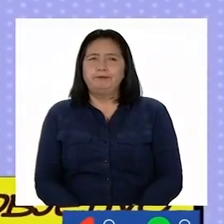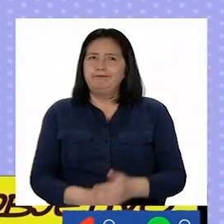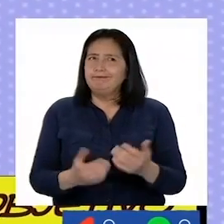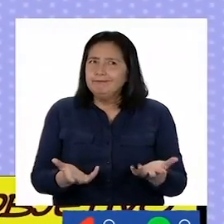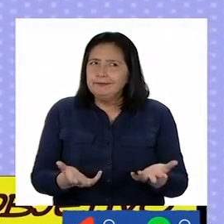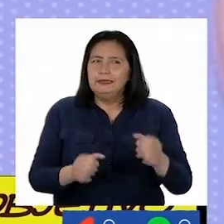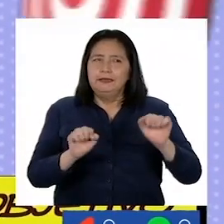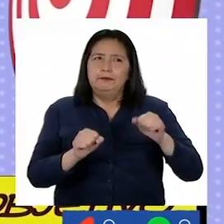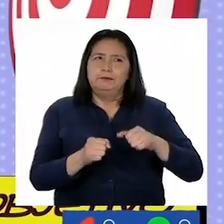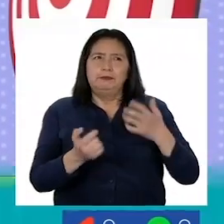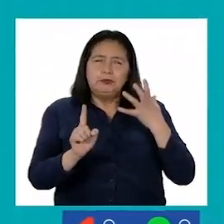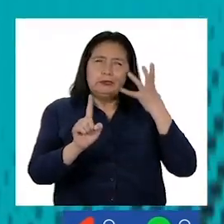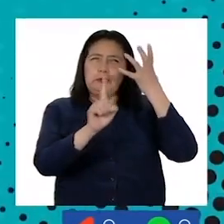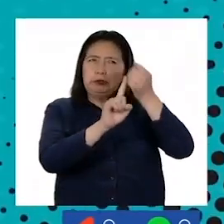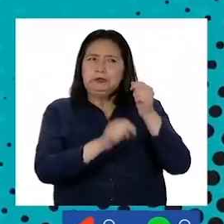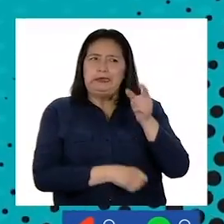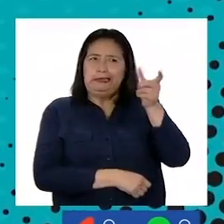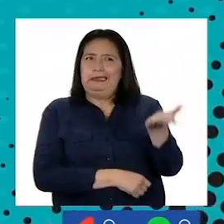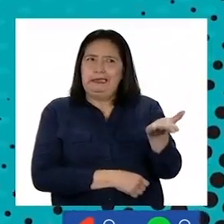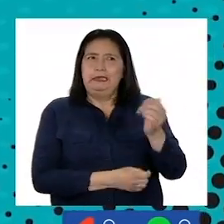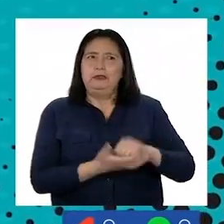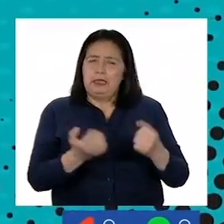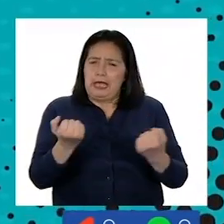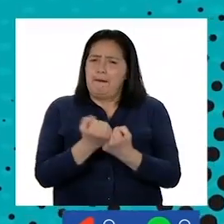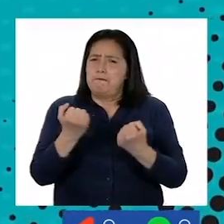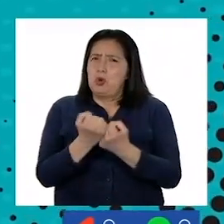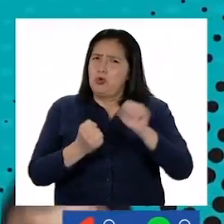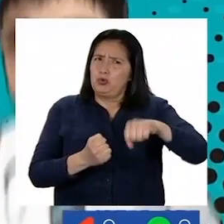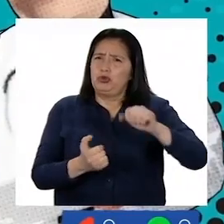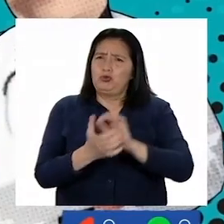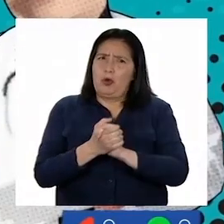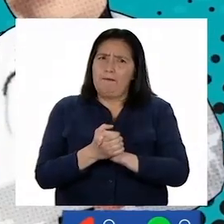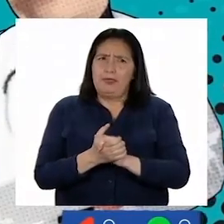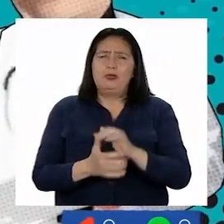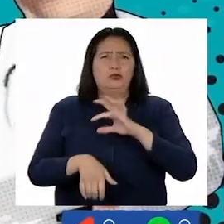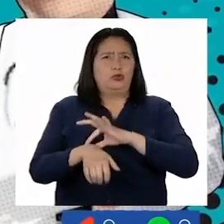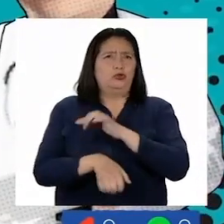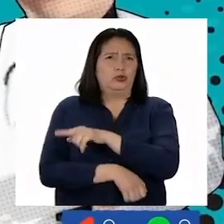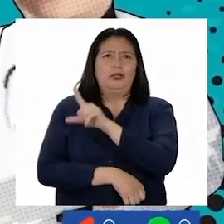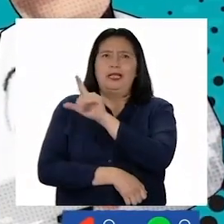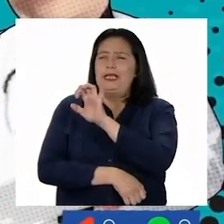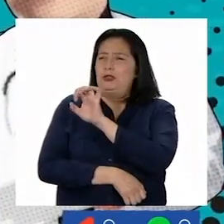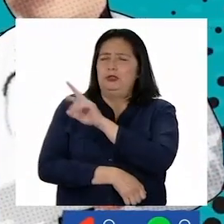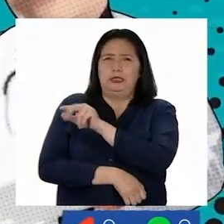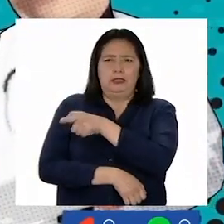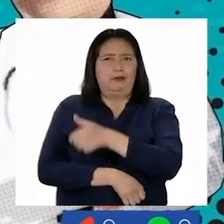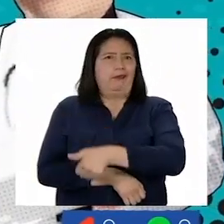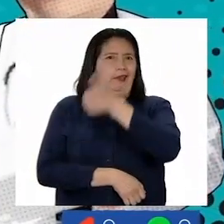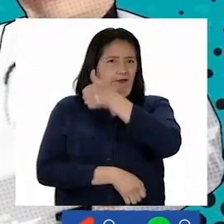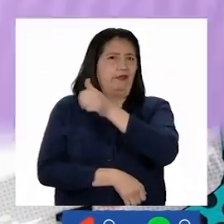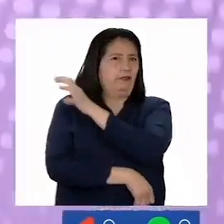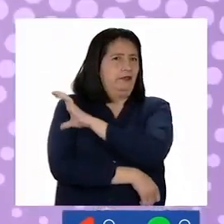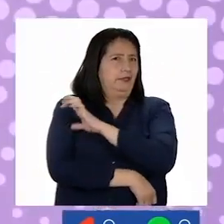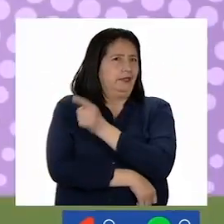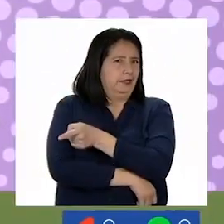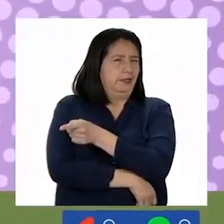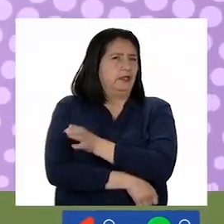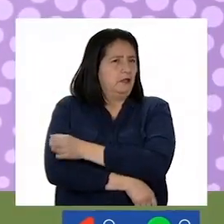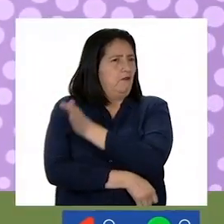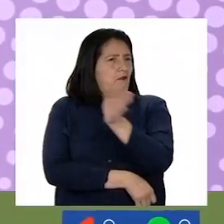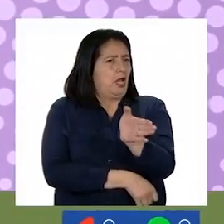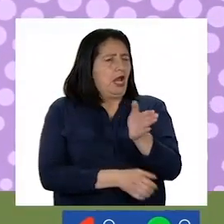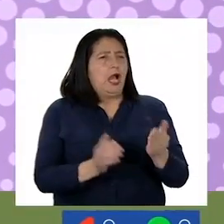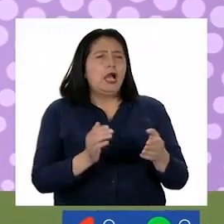Para lograr su objetivo, Carrión tuvo el apoyo de su amigo doctor Leonardo Villar, jefe de la clínica. Acudió